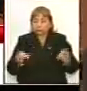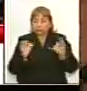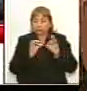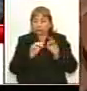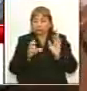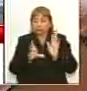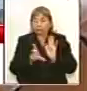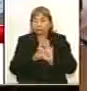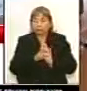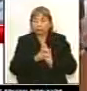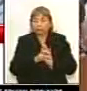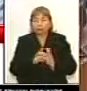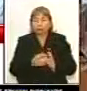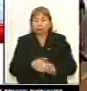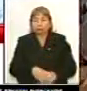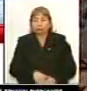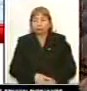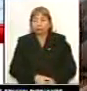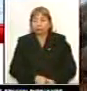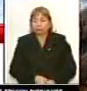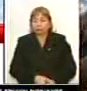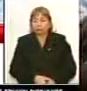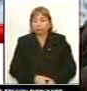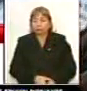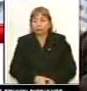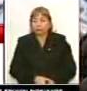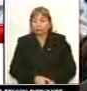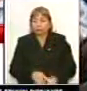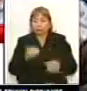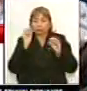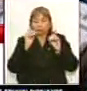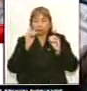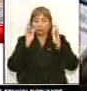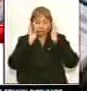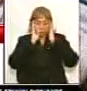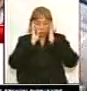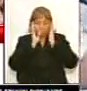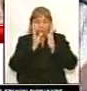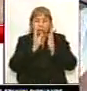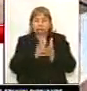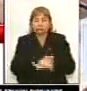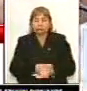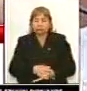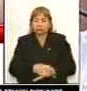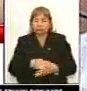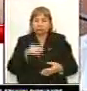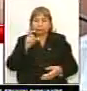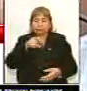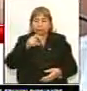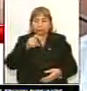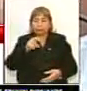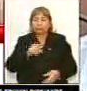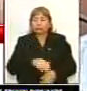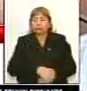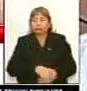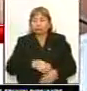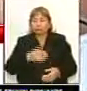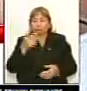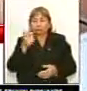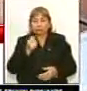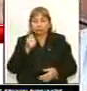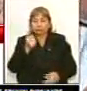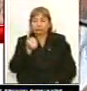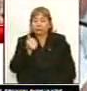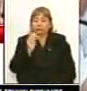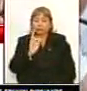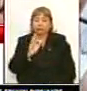ley que tiene por objeto atender las necesidades de los afiliados de las